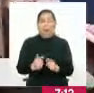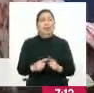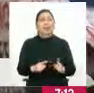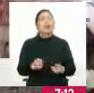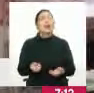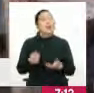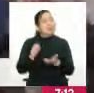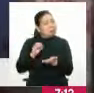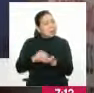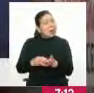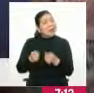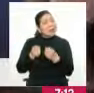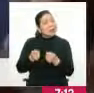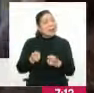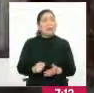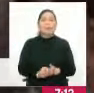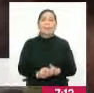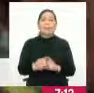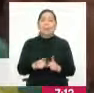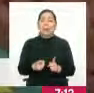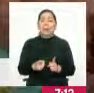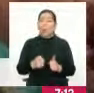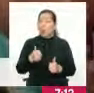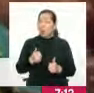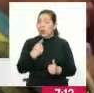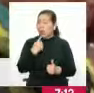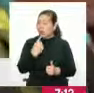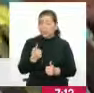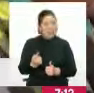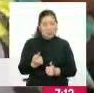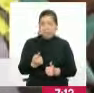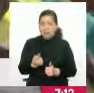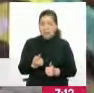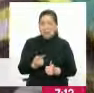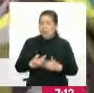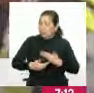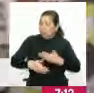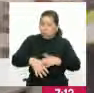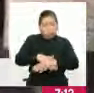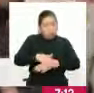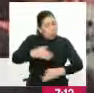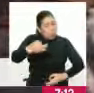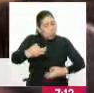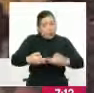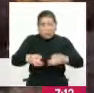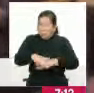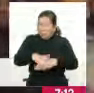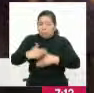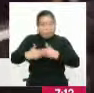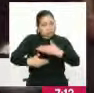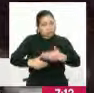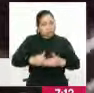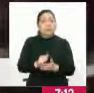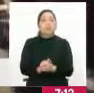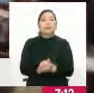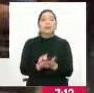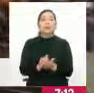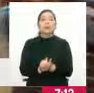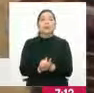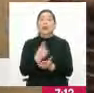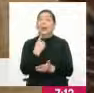que va a insistir ante este órgano, razón por la cual él considera que el proceso continúa judicializado, y por el otro lado pues